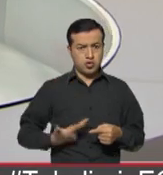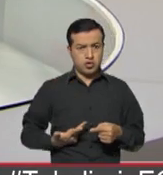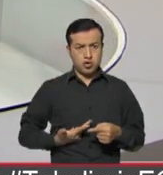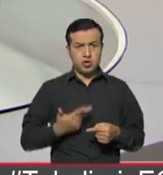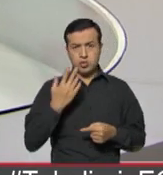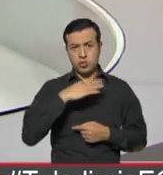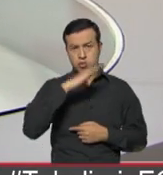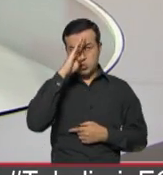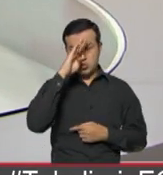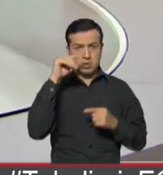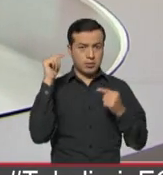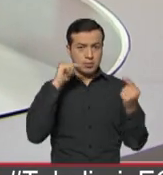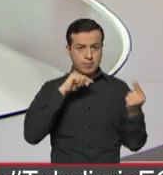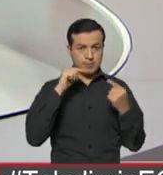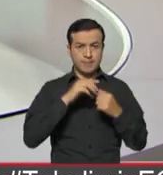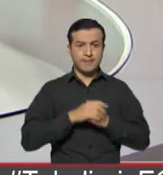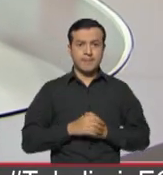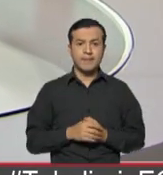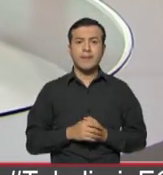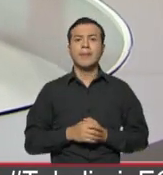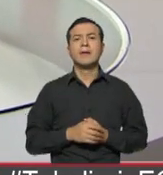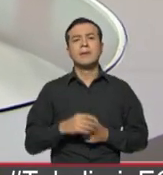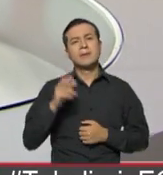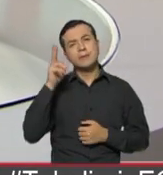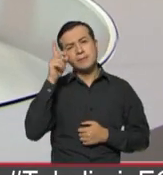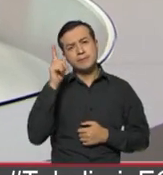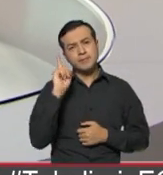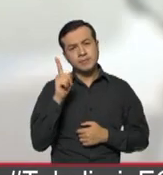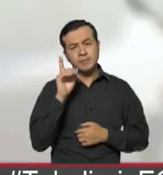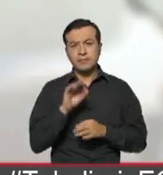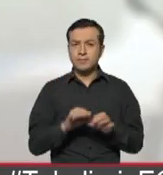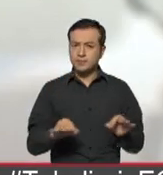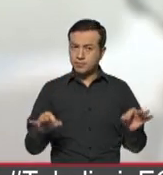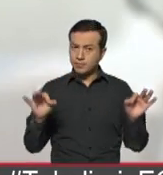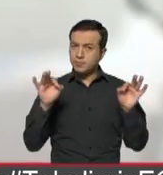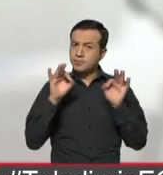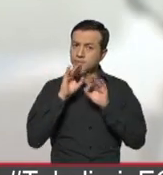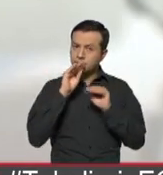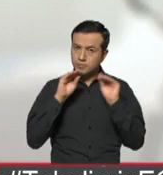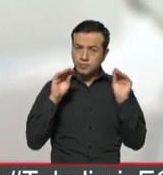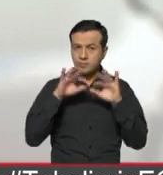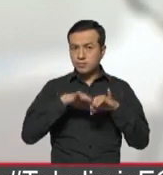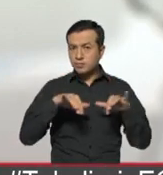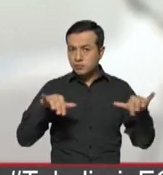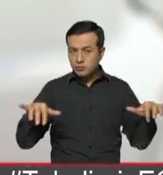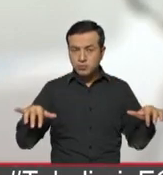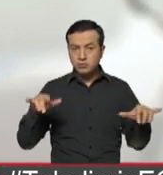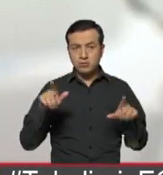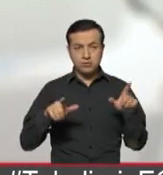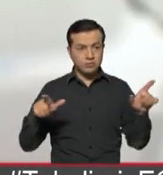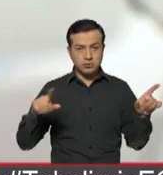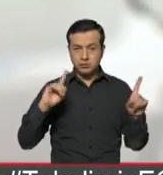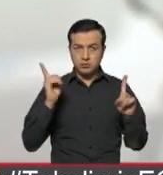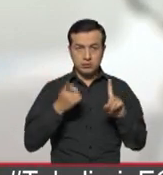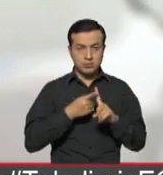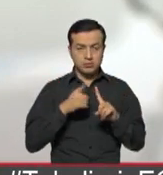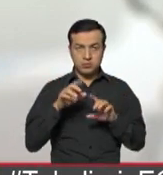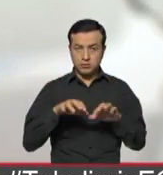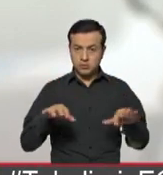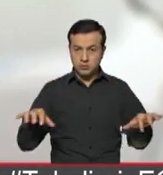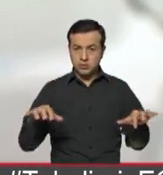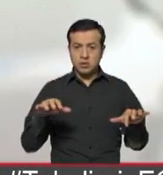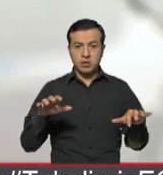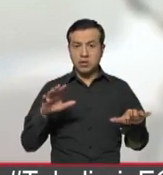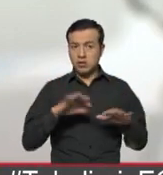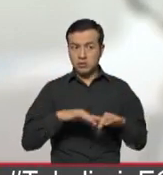los cubanos. Así es. Bueno, a ver, ahí yo creo que es importantísimo lograr aislar a los actores en primer lugar, ¿no? Si es que no